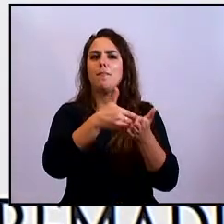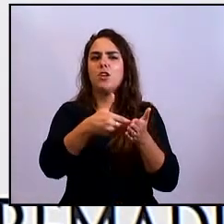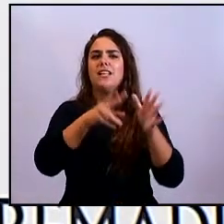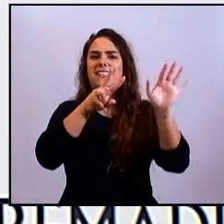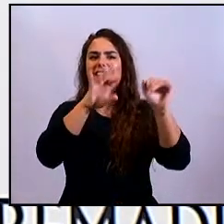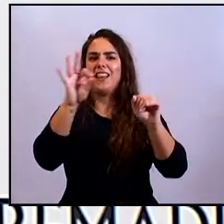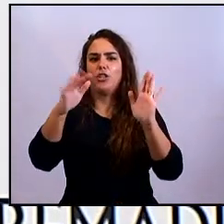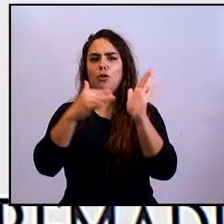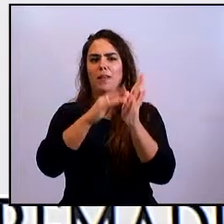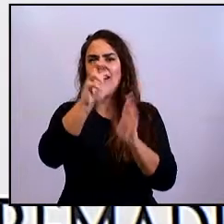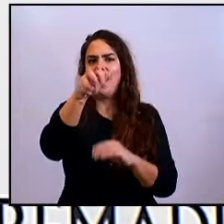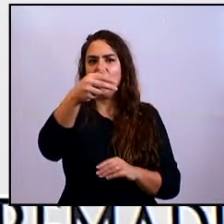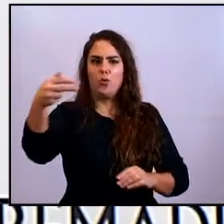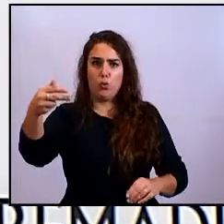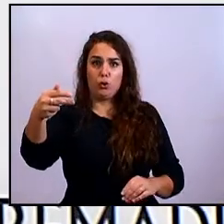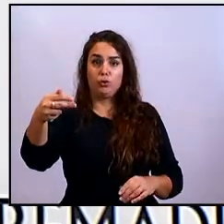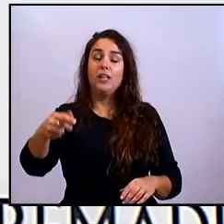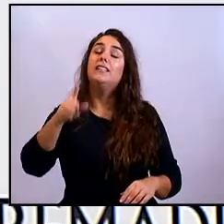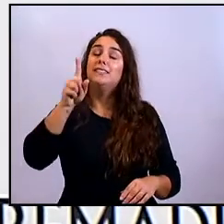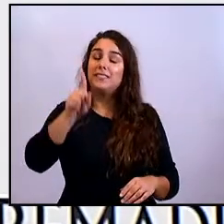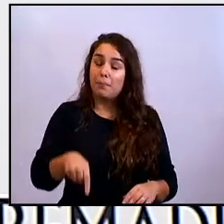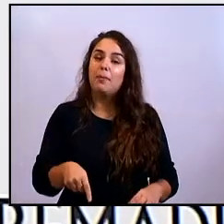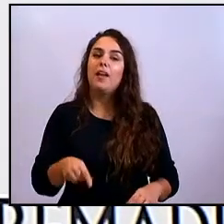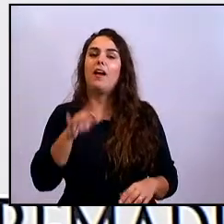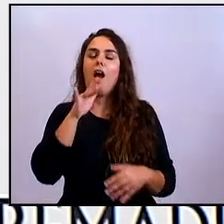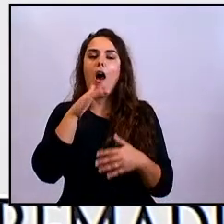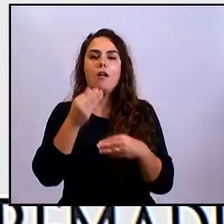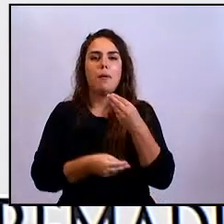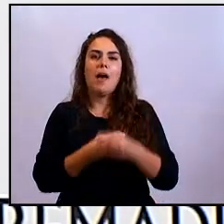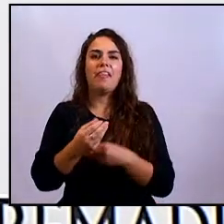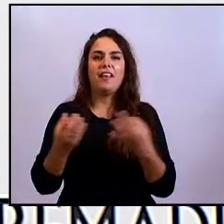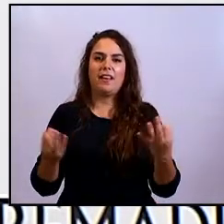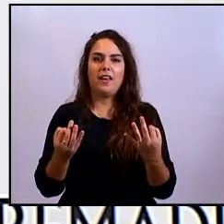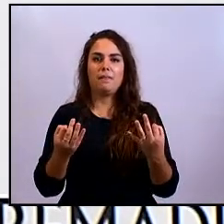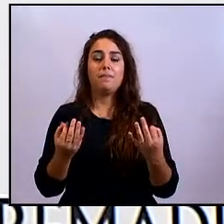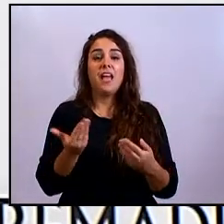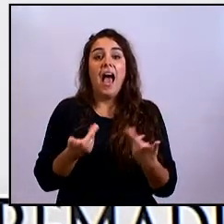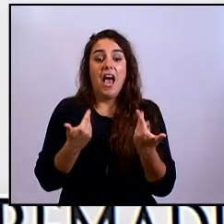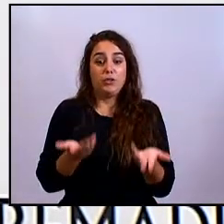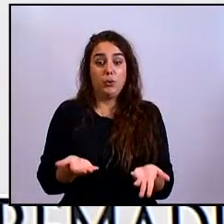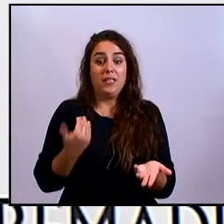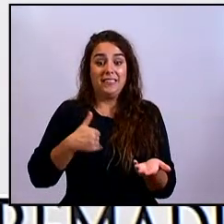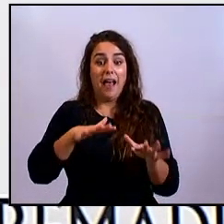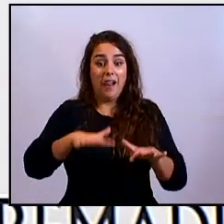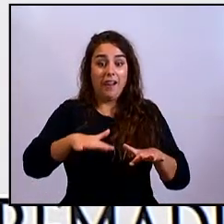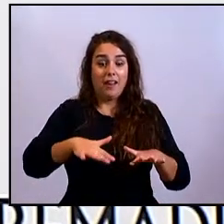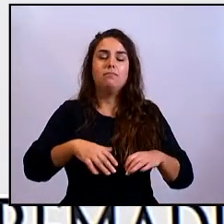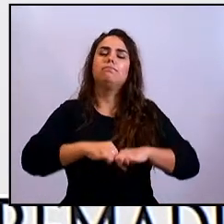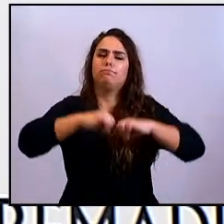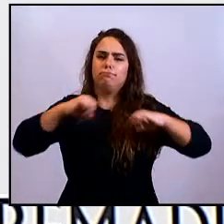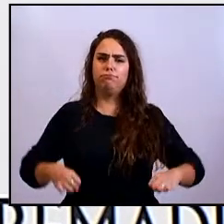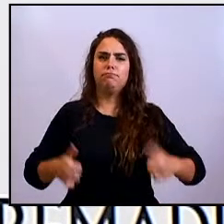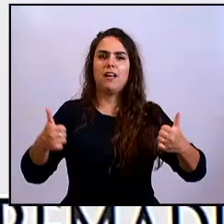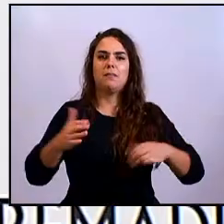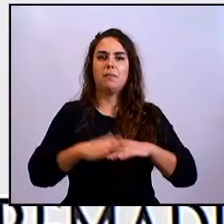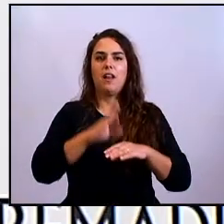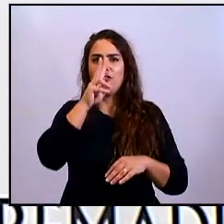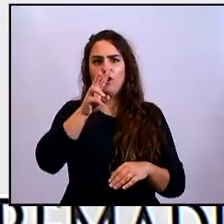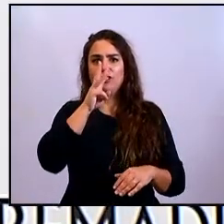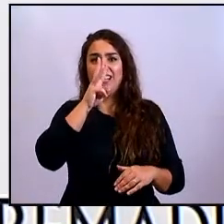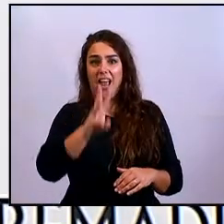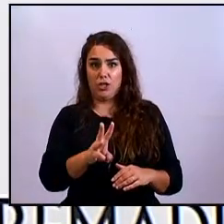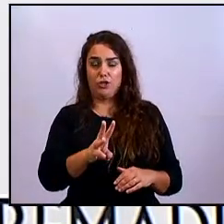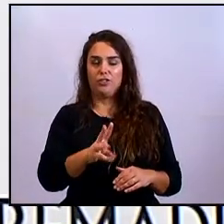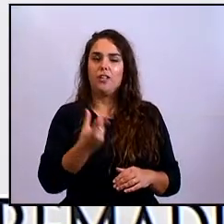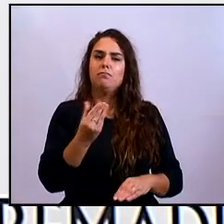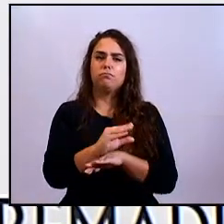5.700.000 euros y, al mismo tiempo, por supuesto, consolidar aquellas ayudas ya existentes para los alumnos de 2 y 3 años con una inversión de